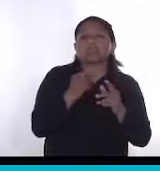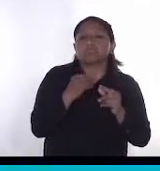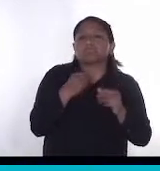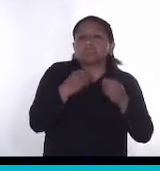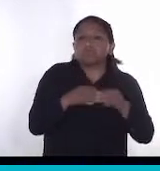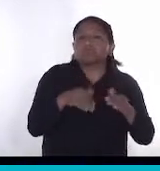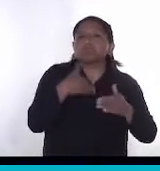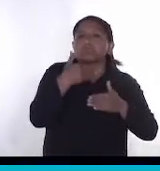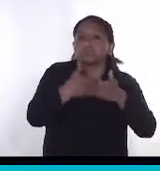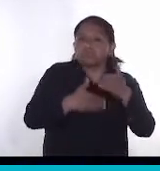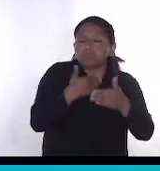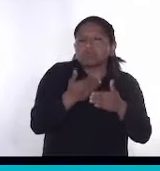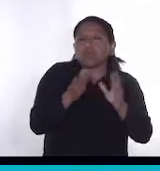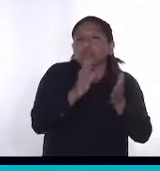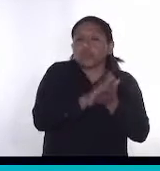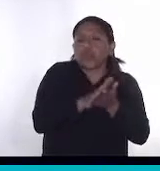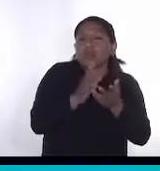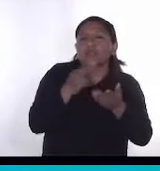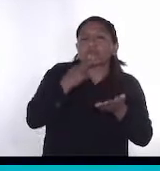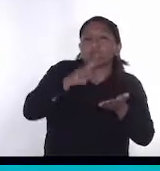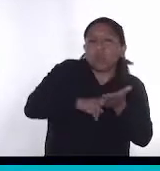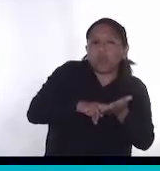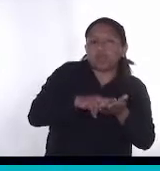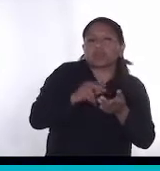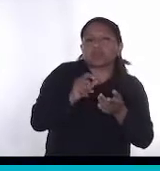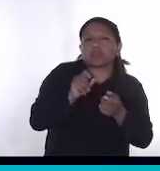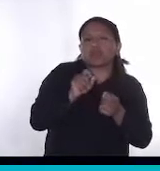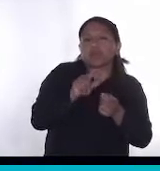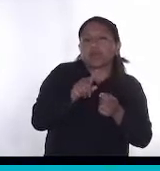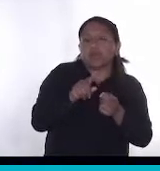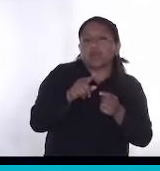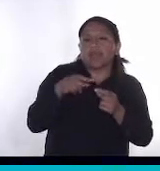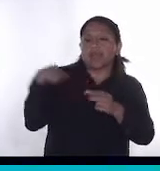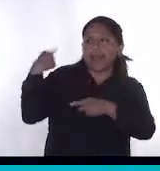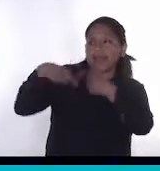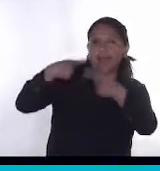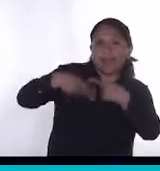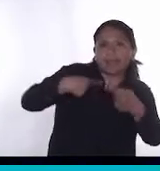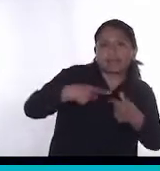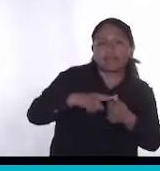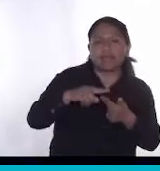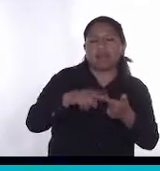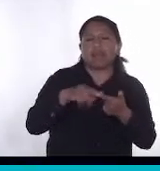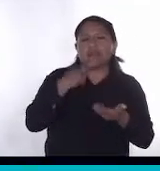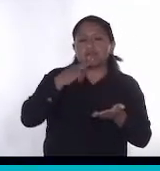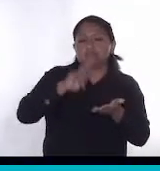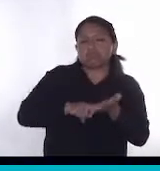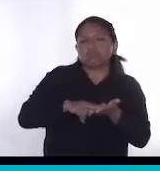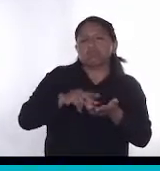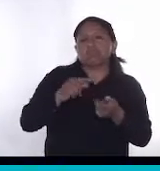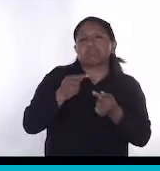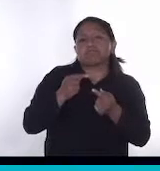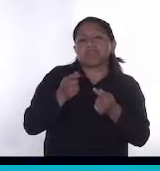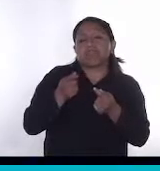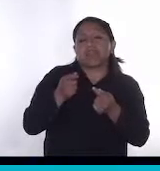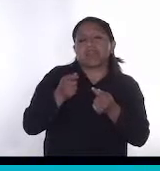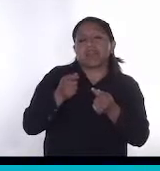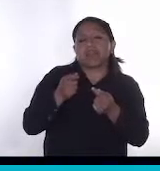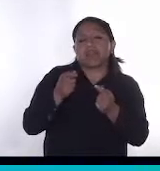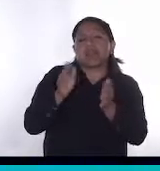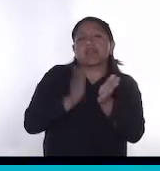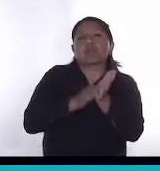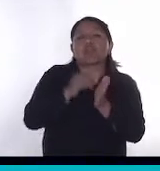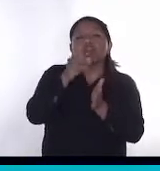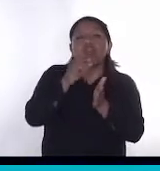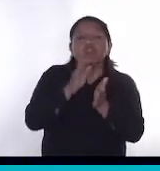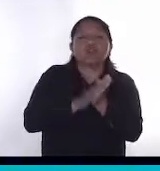temas que tienen que ver con esto como es el impuesto de la herencia y el impuesto de simplificar el régimen de los ingresos